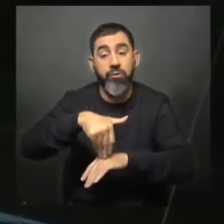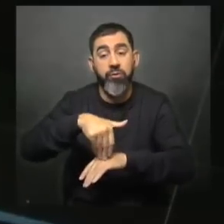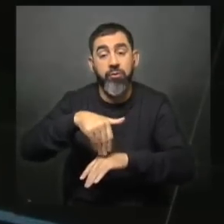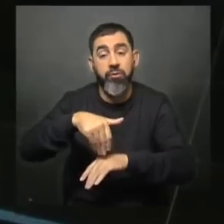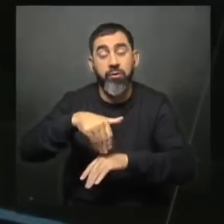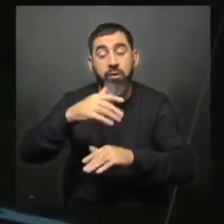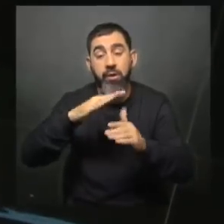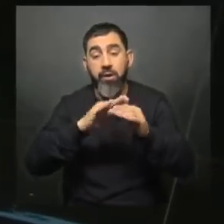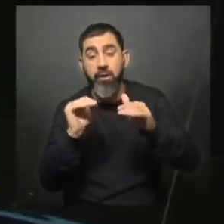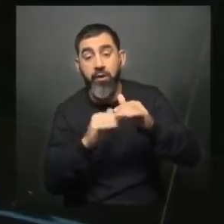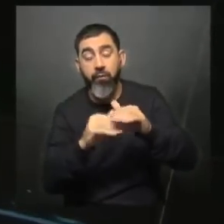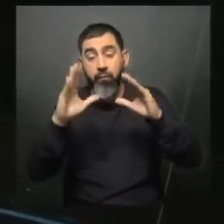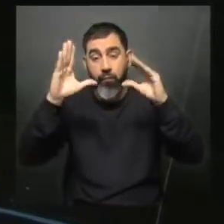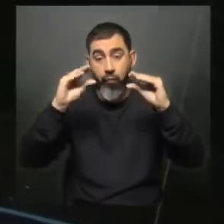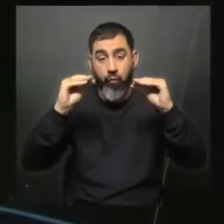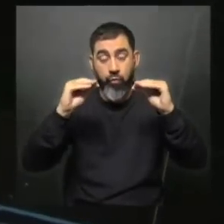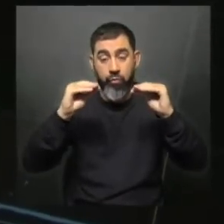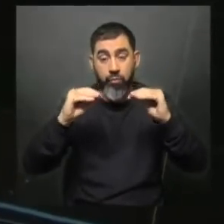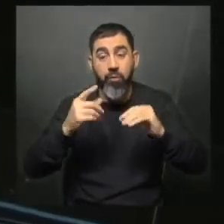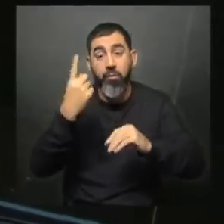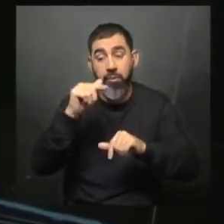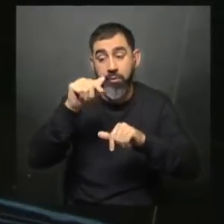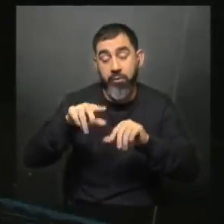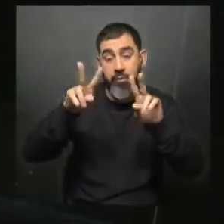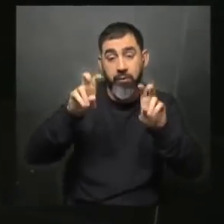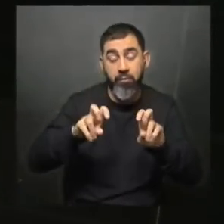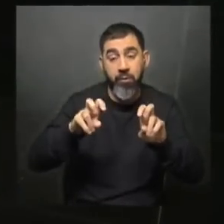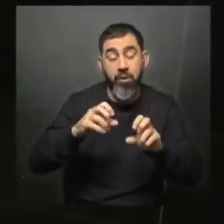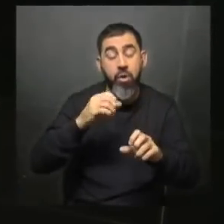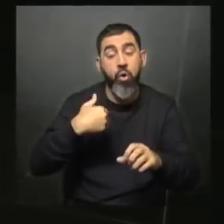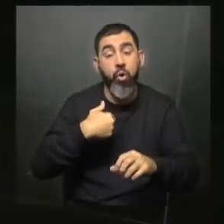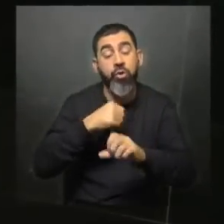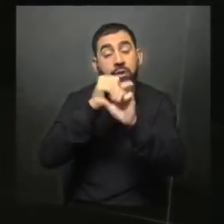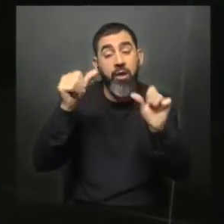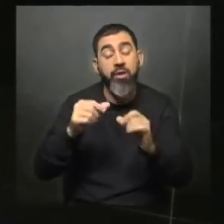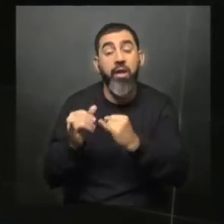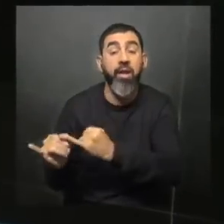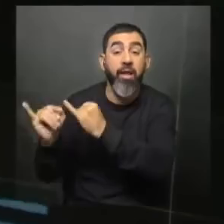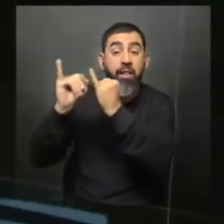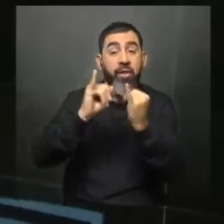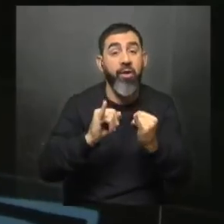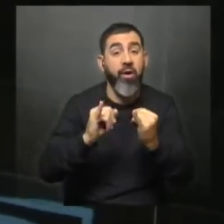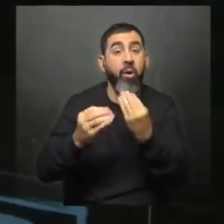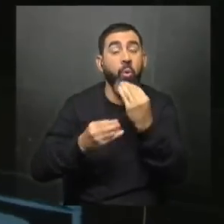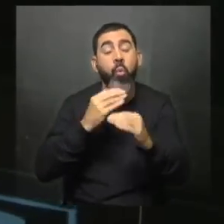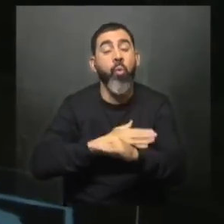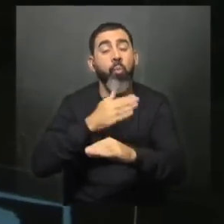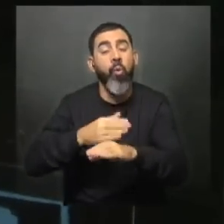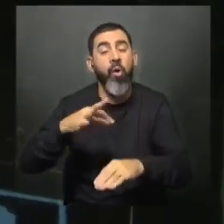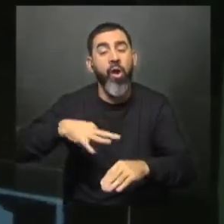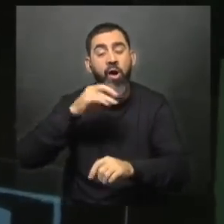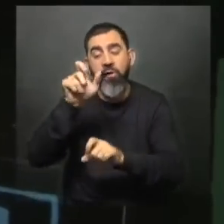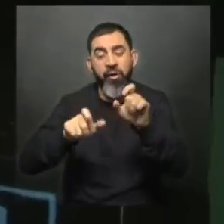conseguir Refugio durante la noche no pero bueno acá estamos hablando de una tarea que se hace durante el día cómo repercute eso en la vida